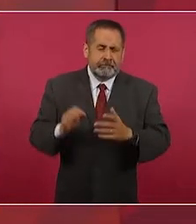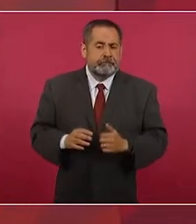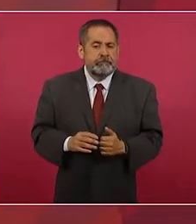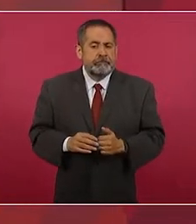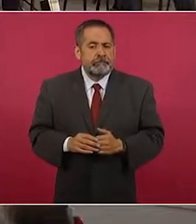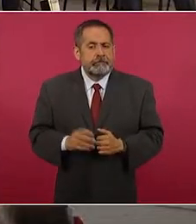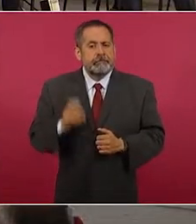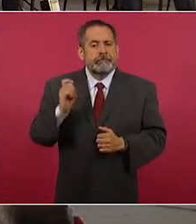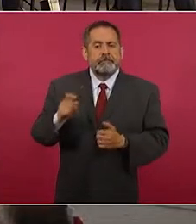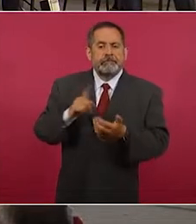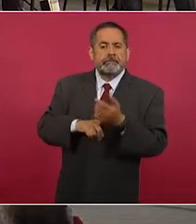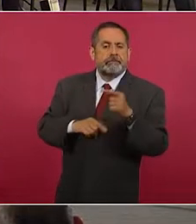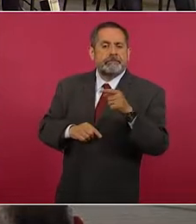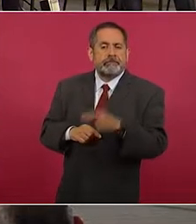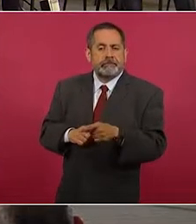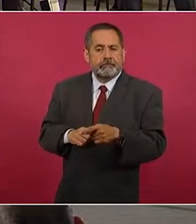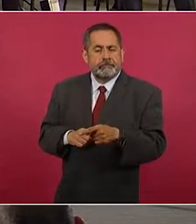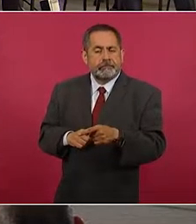significa